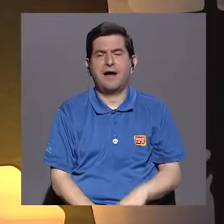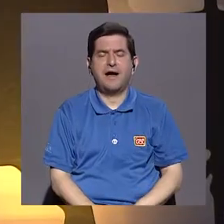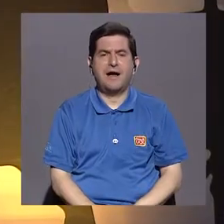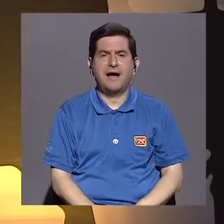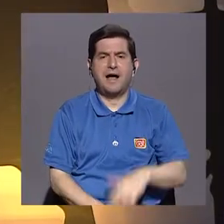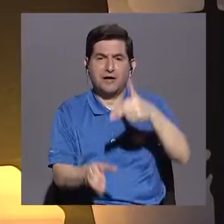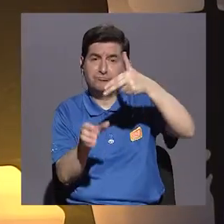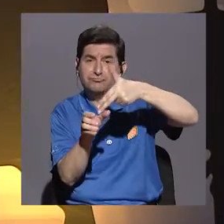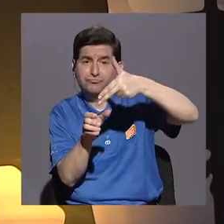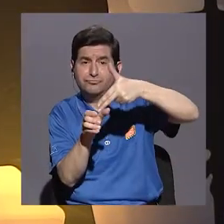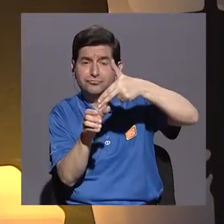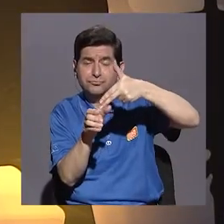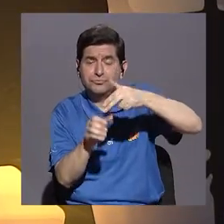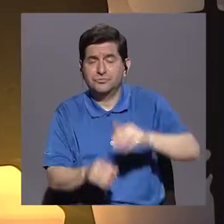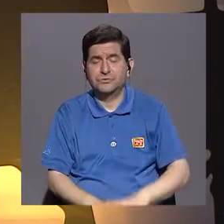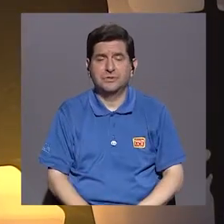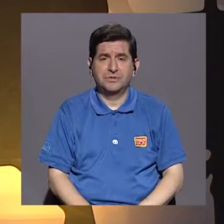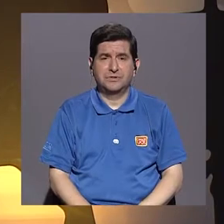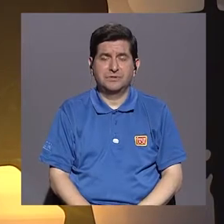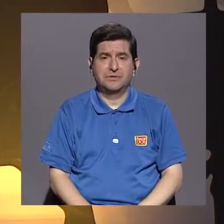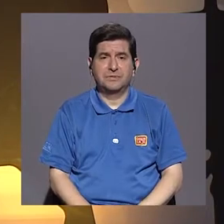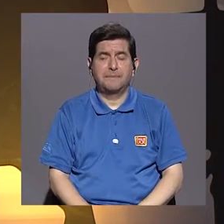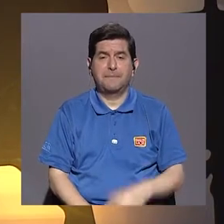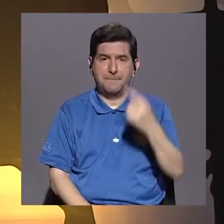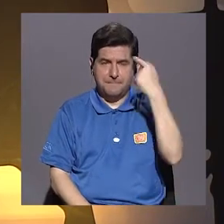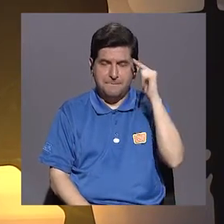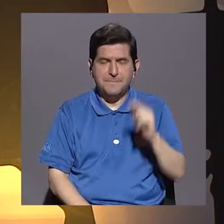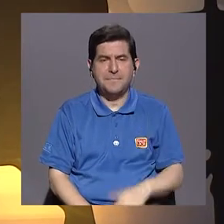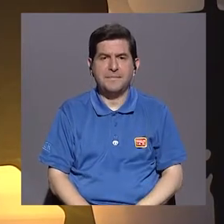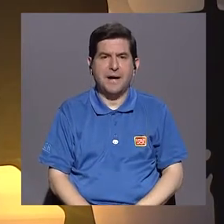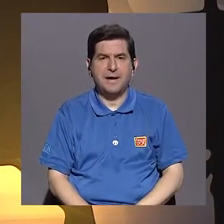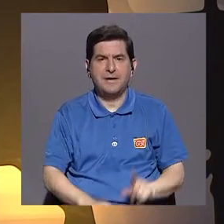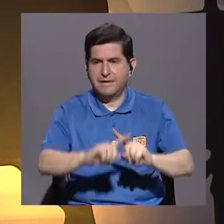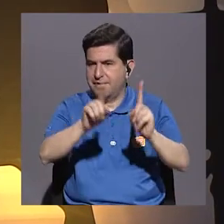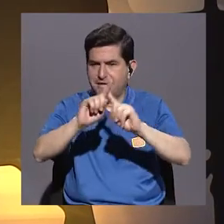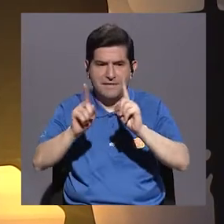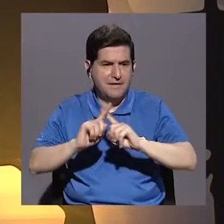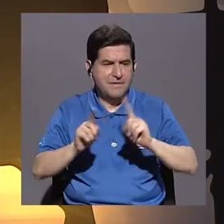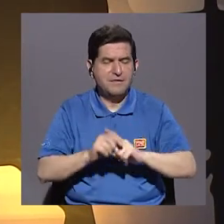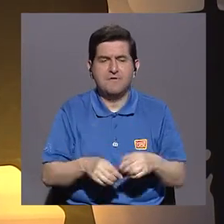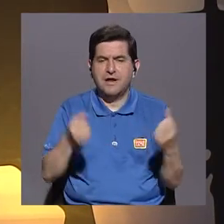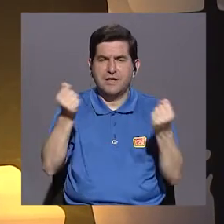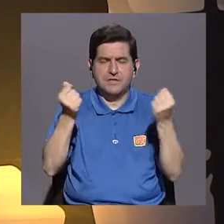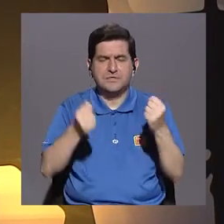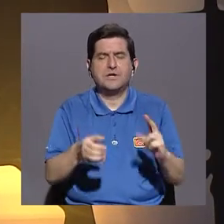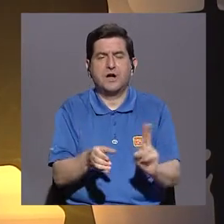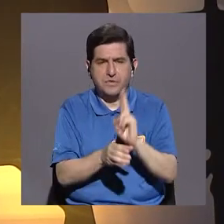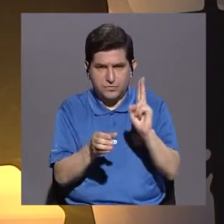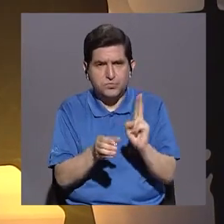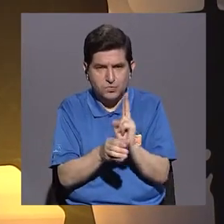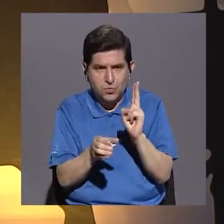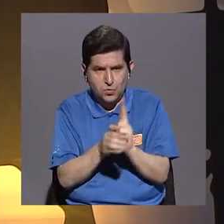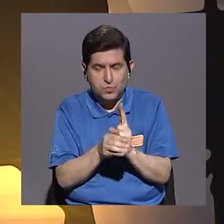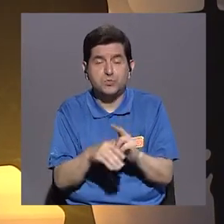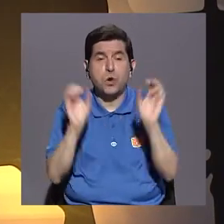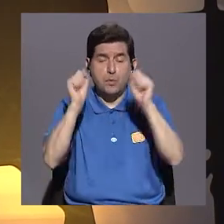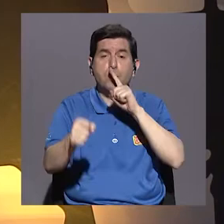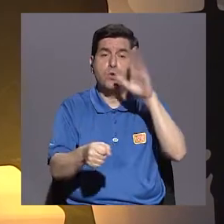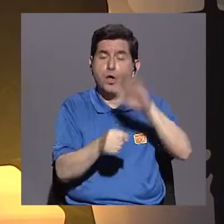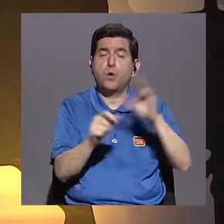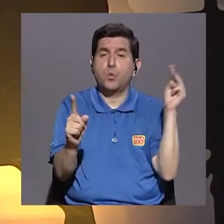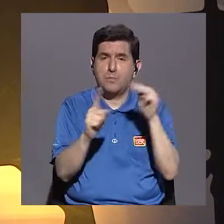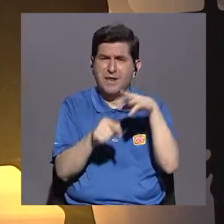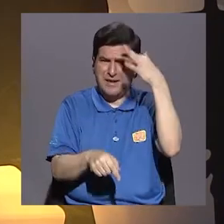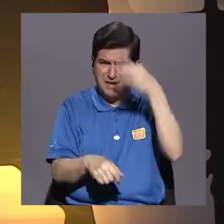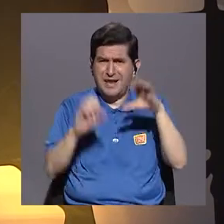por el mismo el hombre por bien combustión de los de los vehículos en general se va a lograr esa meta usted